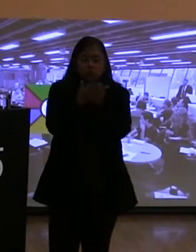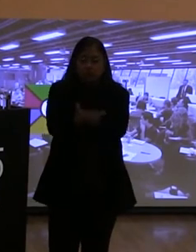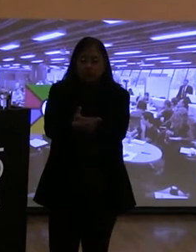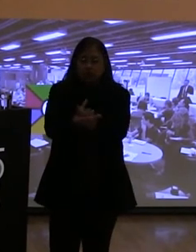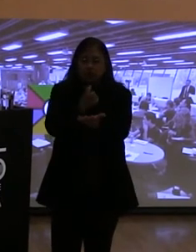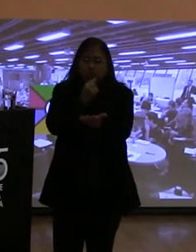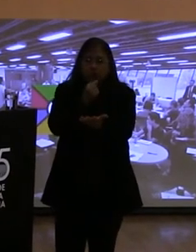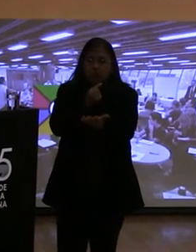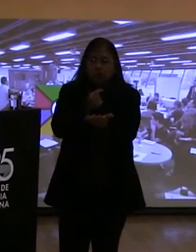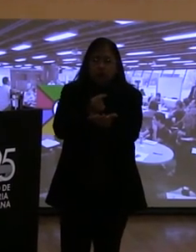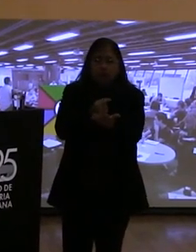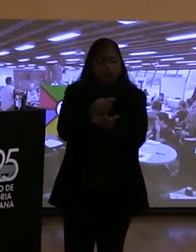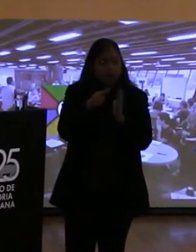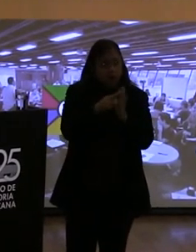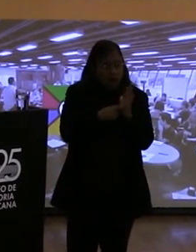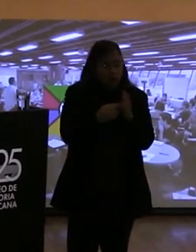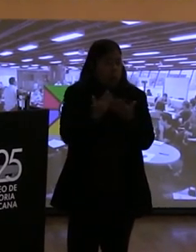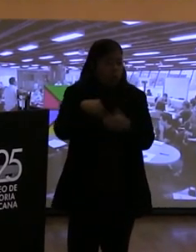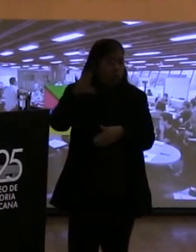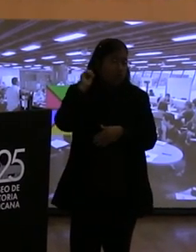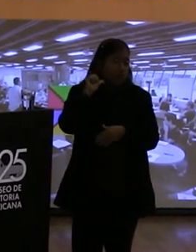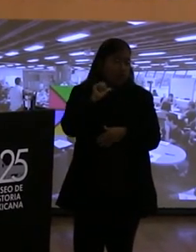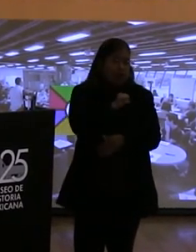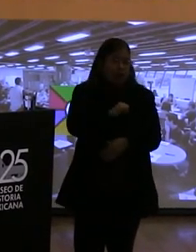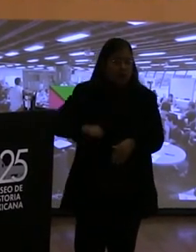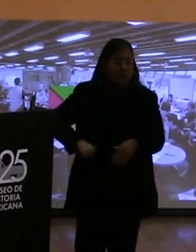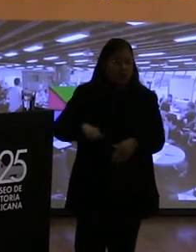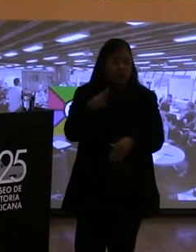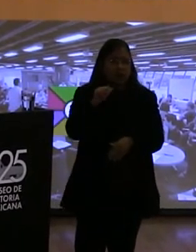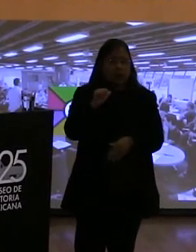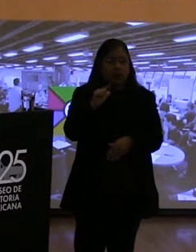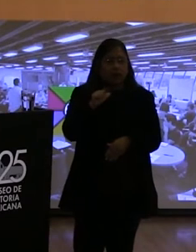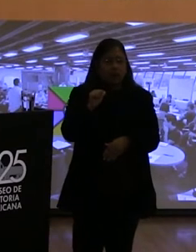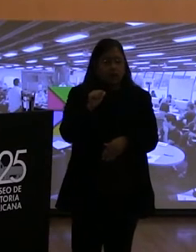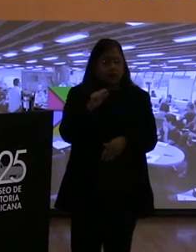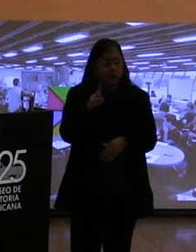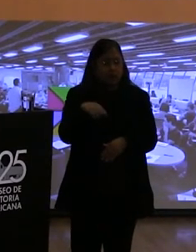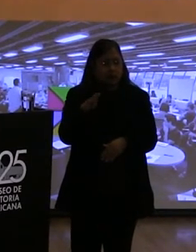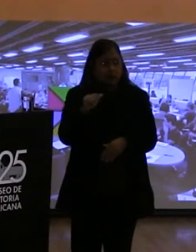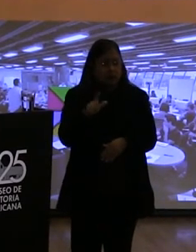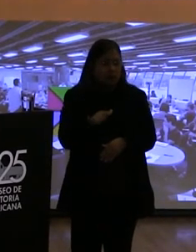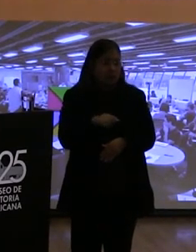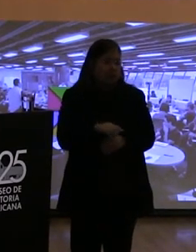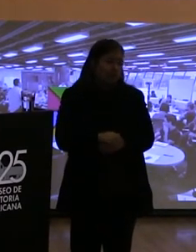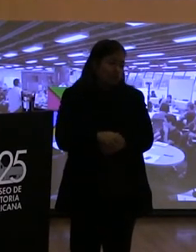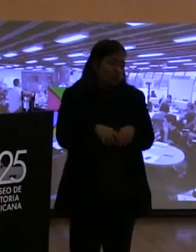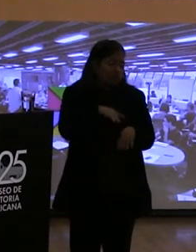el alcalde larrazabal conocido por este ser un alcalde muy corrupto